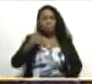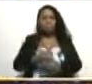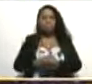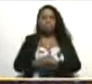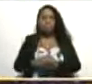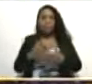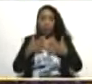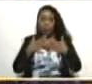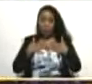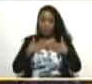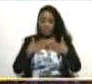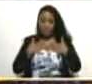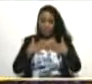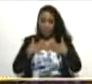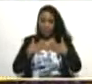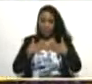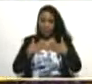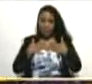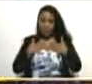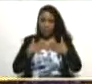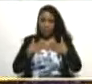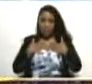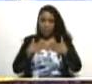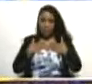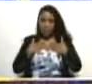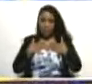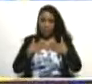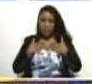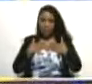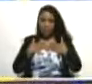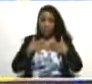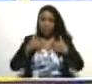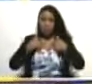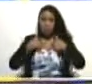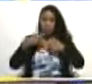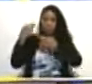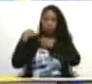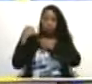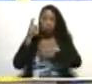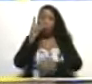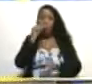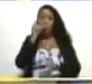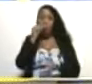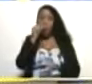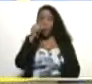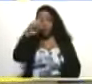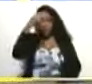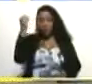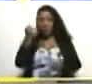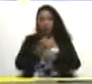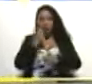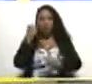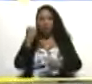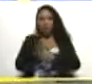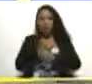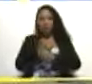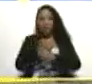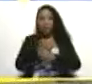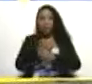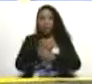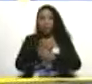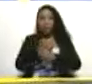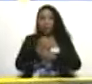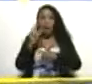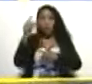A mí, en la posición que me ha tocado como hombre de a pie, como obrero, me han